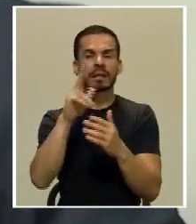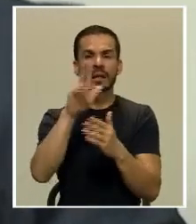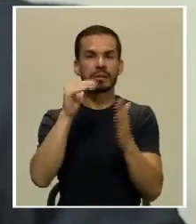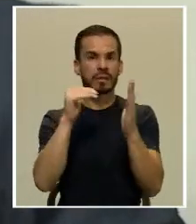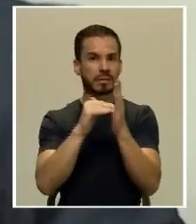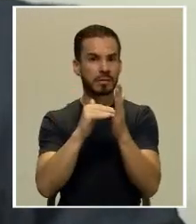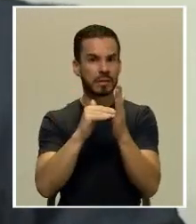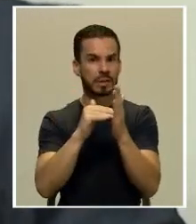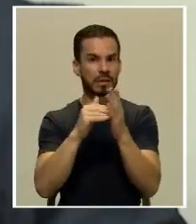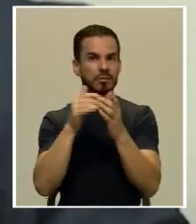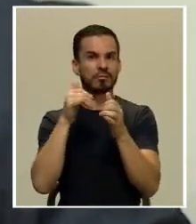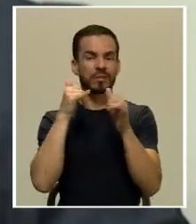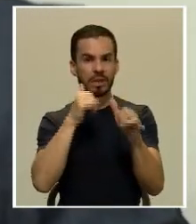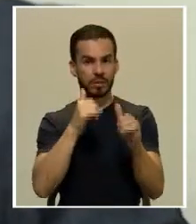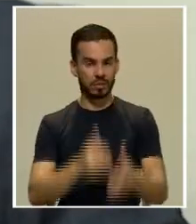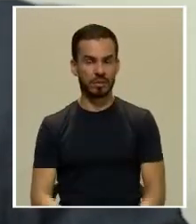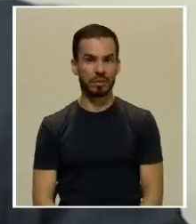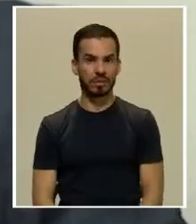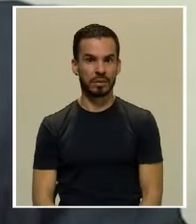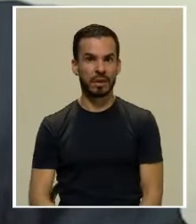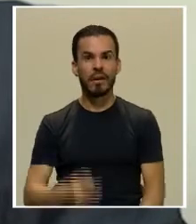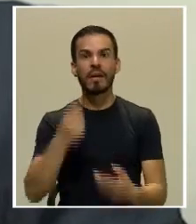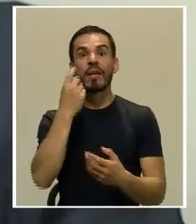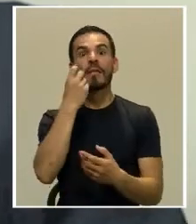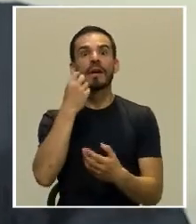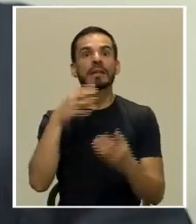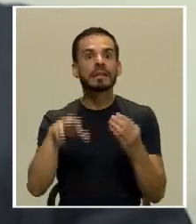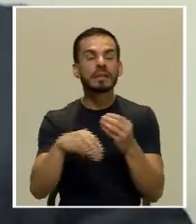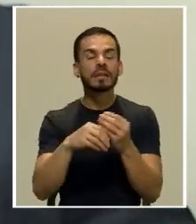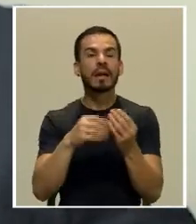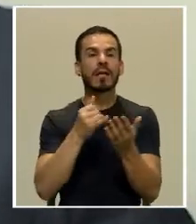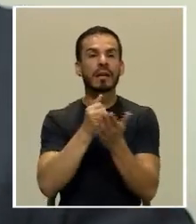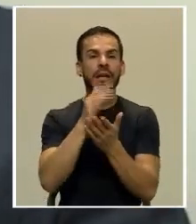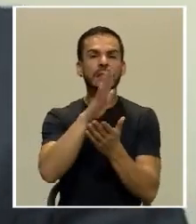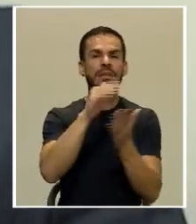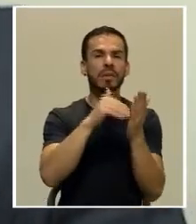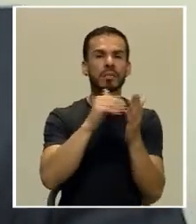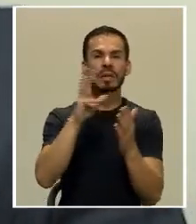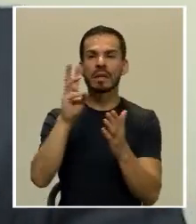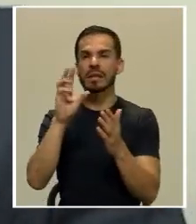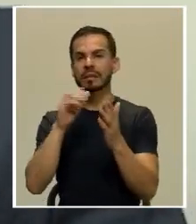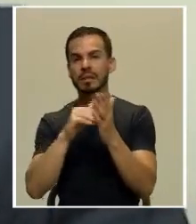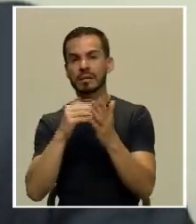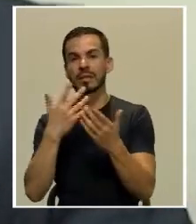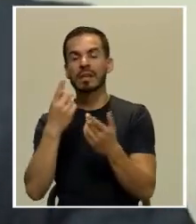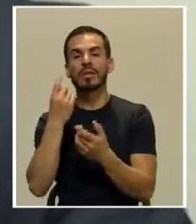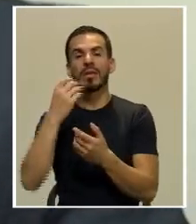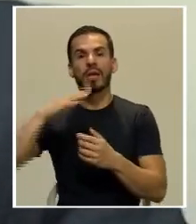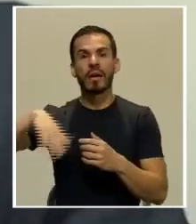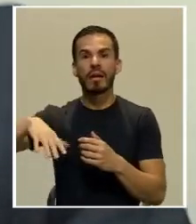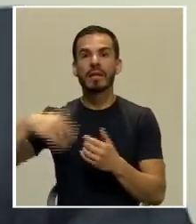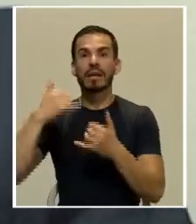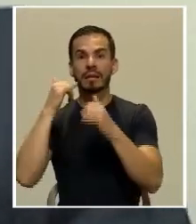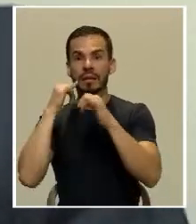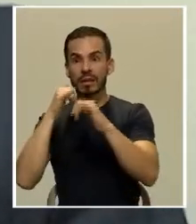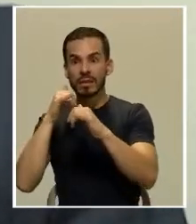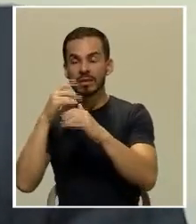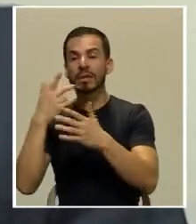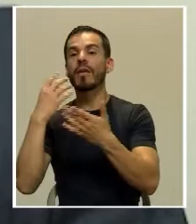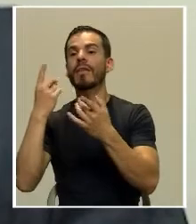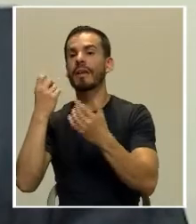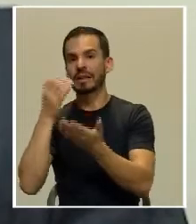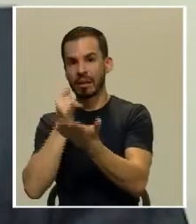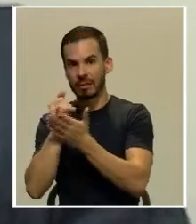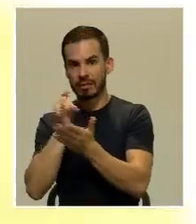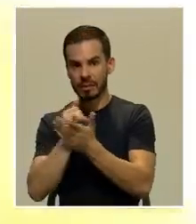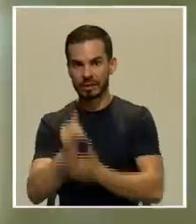3.000 causas. Eso sin analizar desde 5.000 a 6.000 causas que se encontraban denunciadas en el organismo de